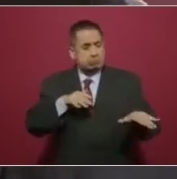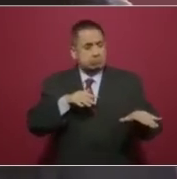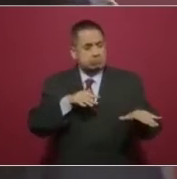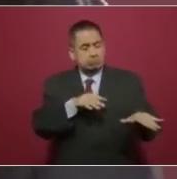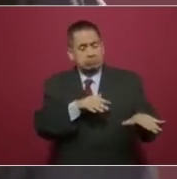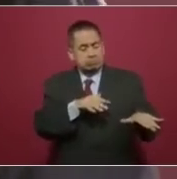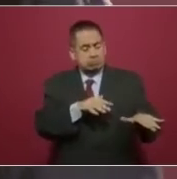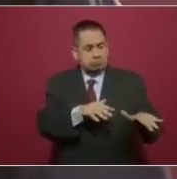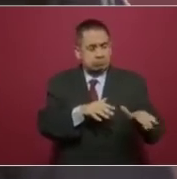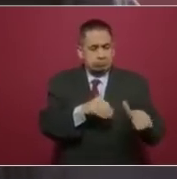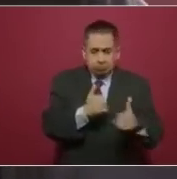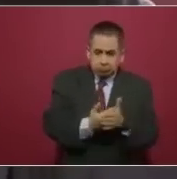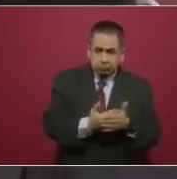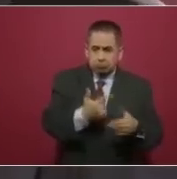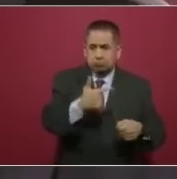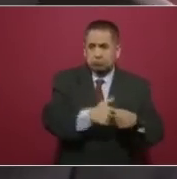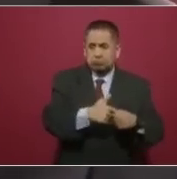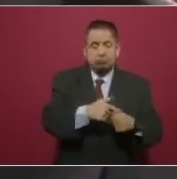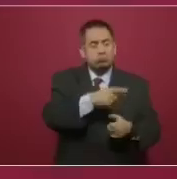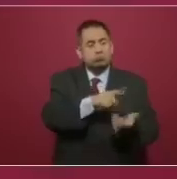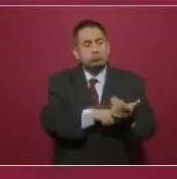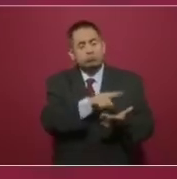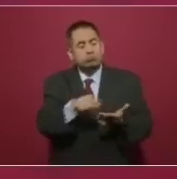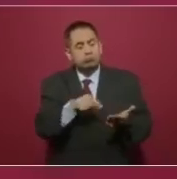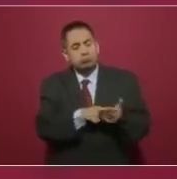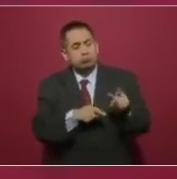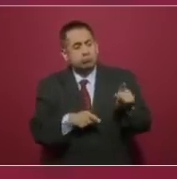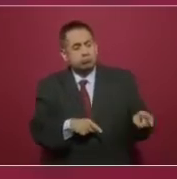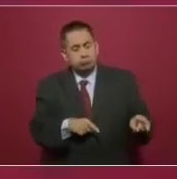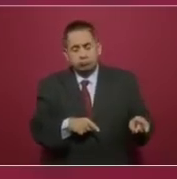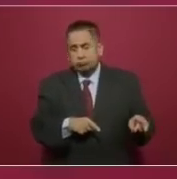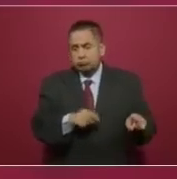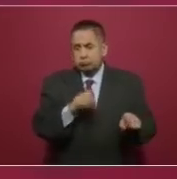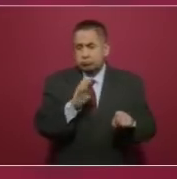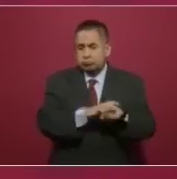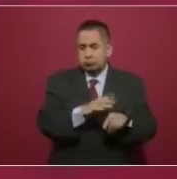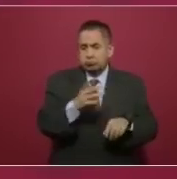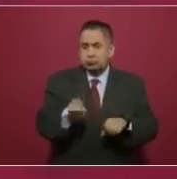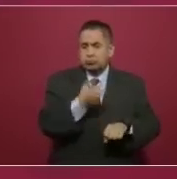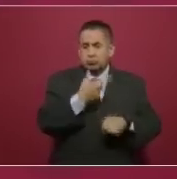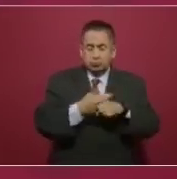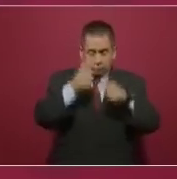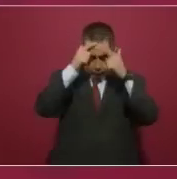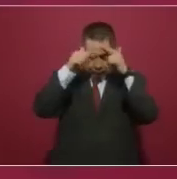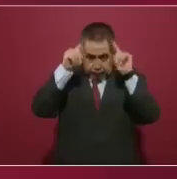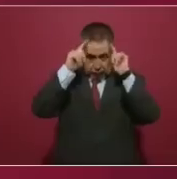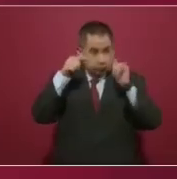gasolina en la estación que tiene la Secretaría de Marina,